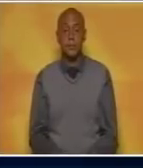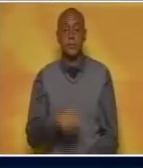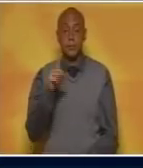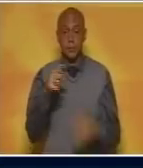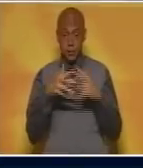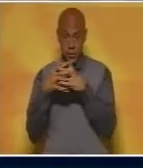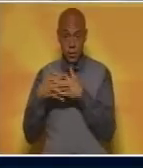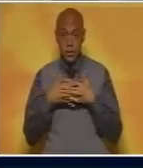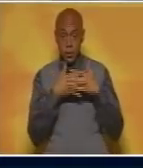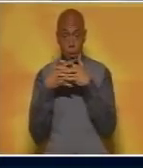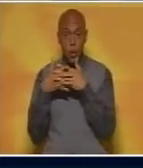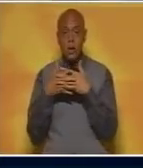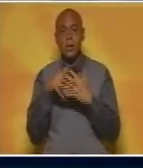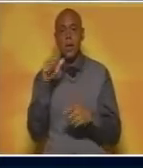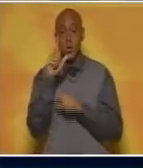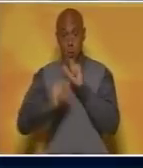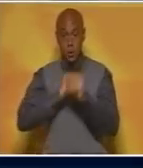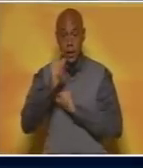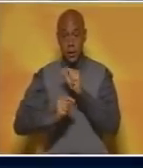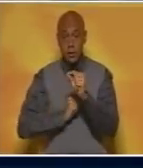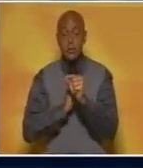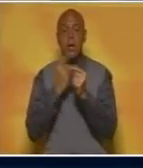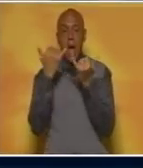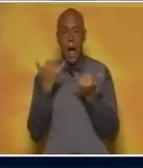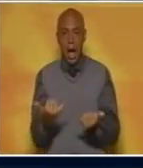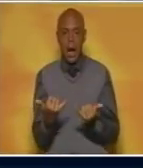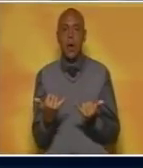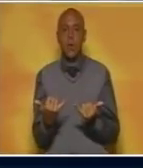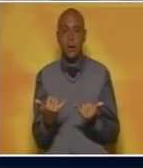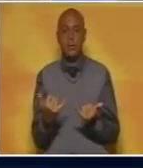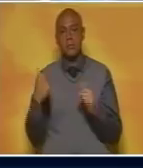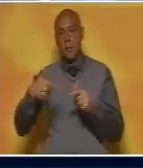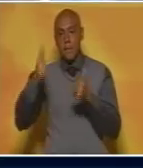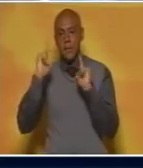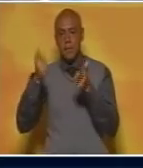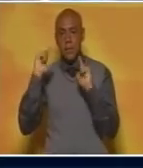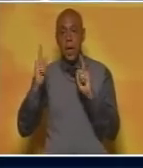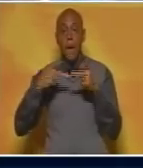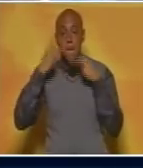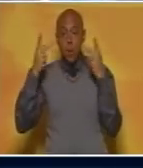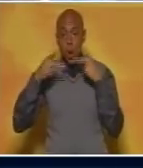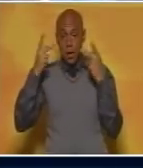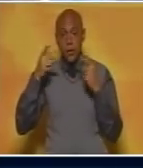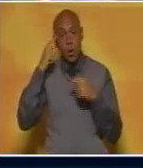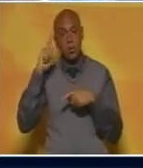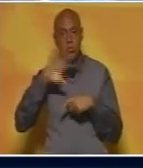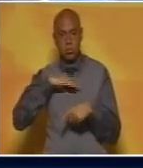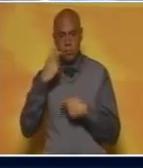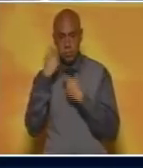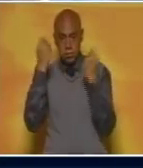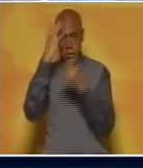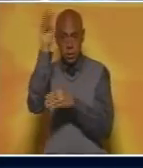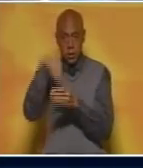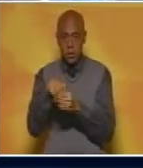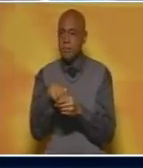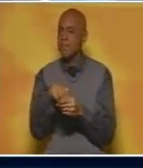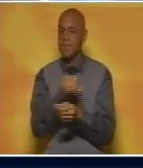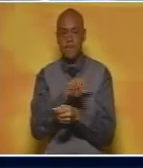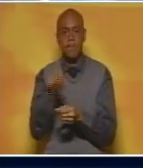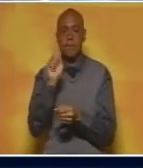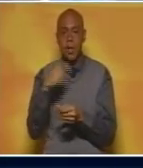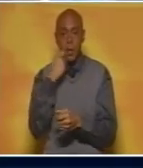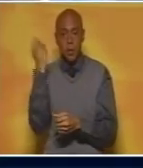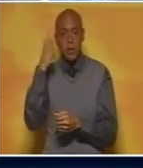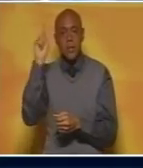La red social Twitter anunció que dejará de permitir anuncios políticos pagados en su plataforma, lo que incluye tanto